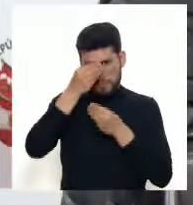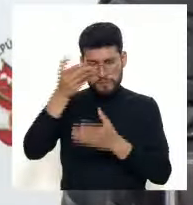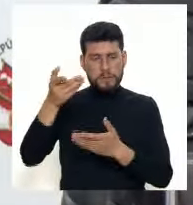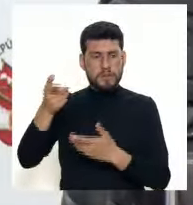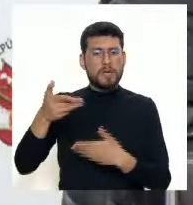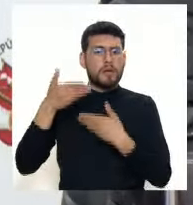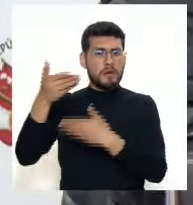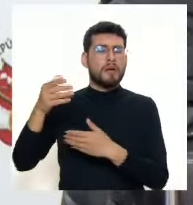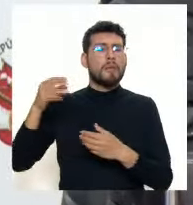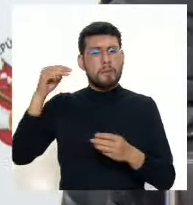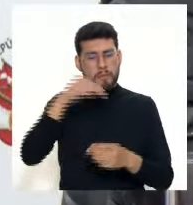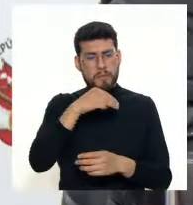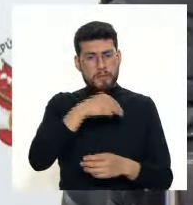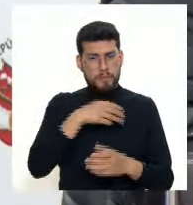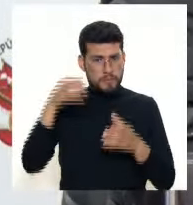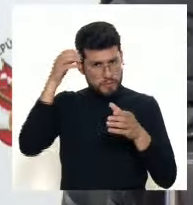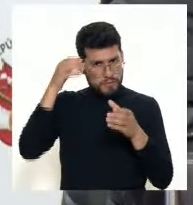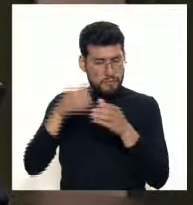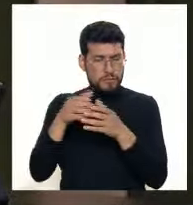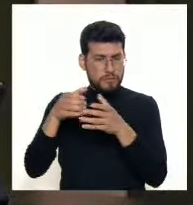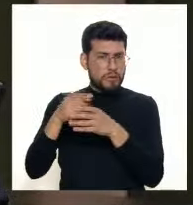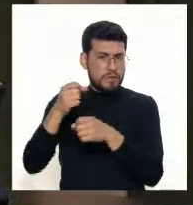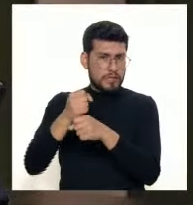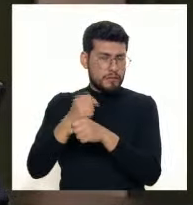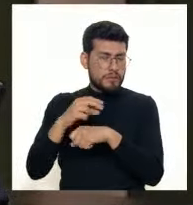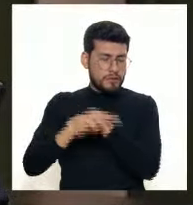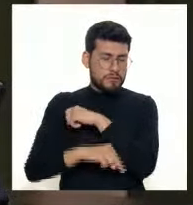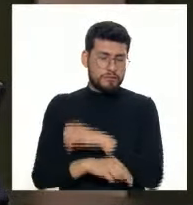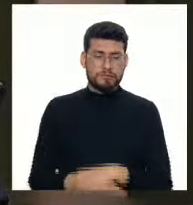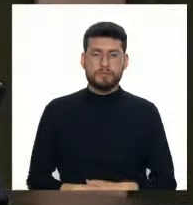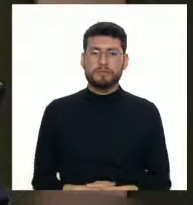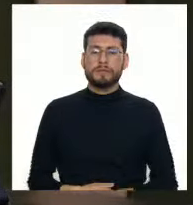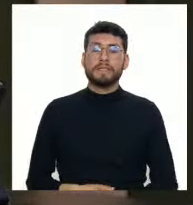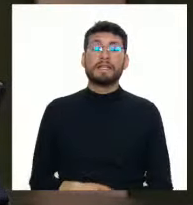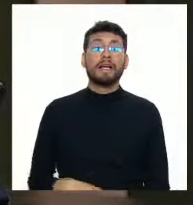al Consejo Nacional de Trabajo. Una de la tarde con 19 minutos, vamos a ver a...